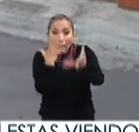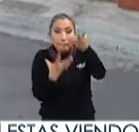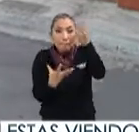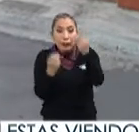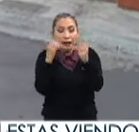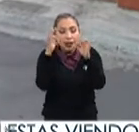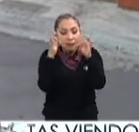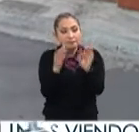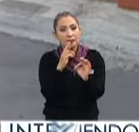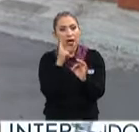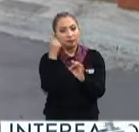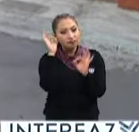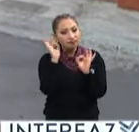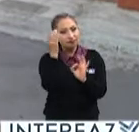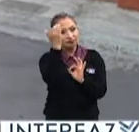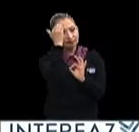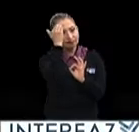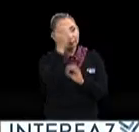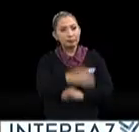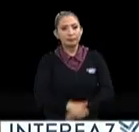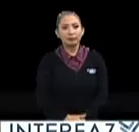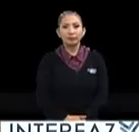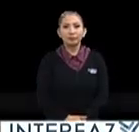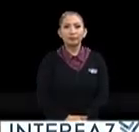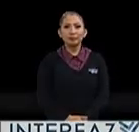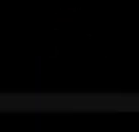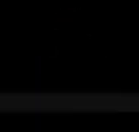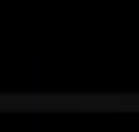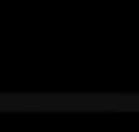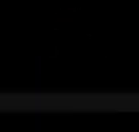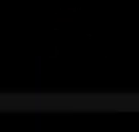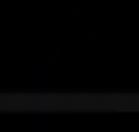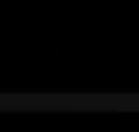aprendizajes sean mucho más constructivos.